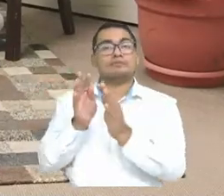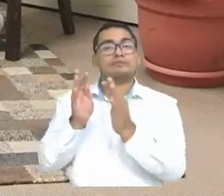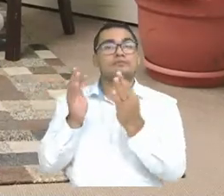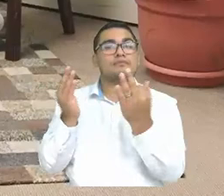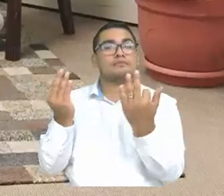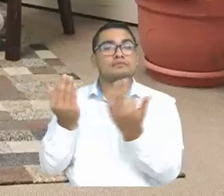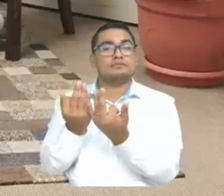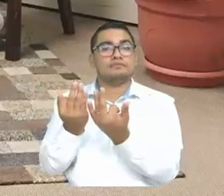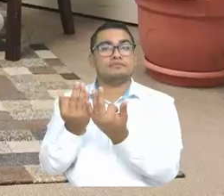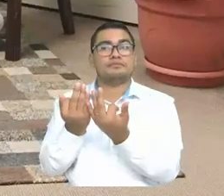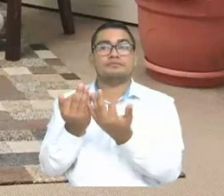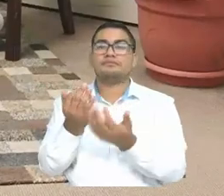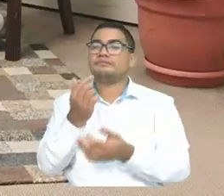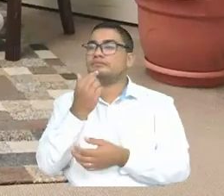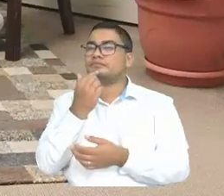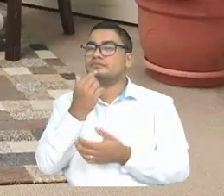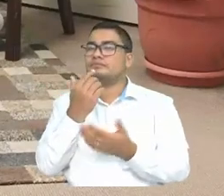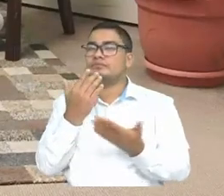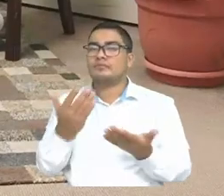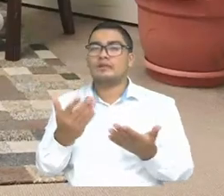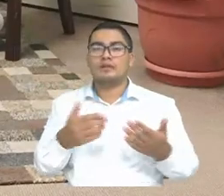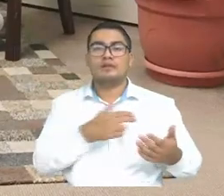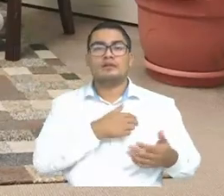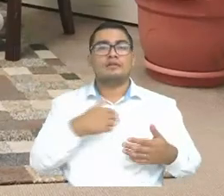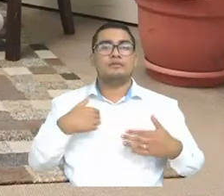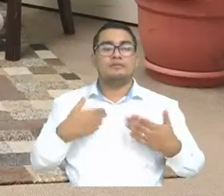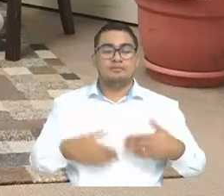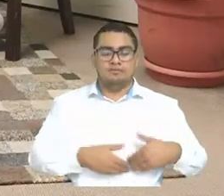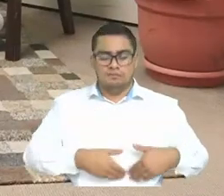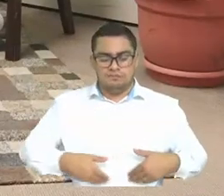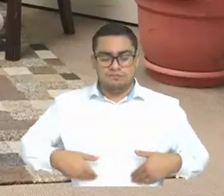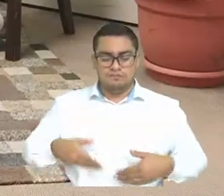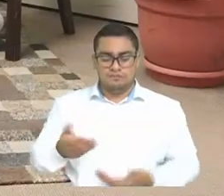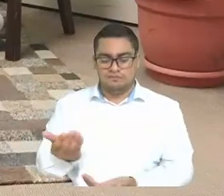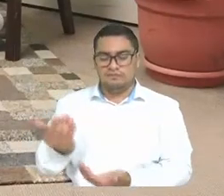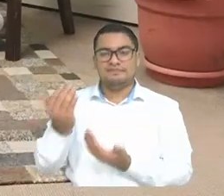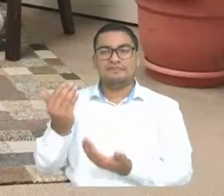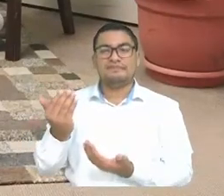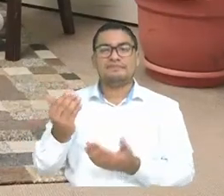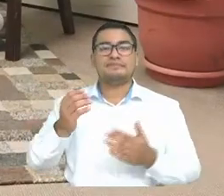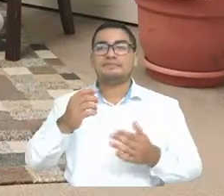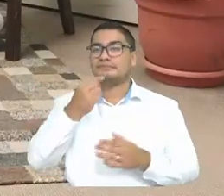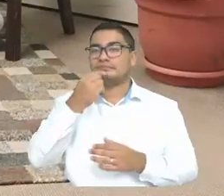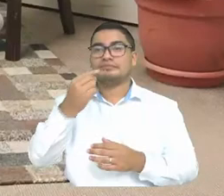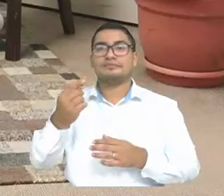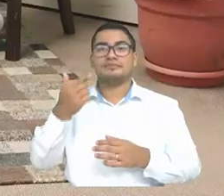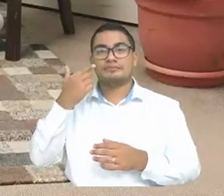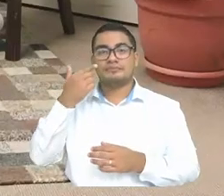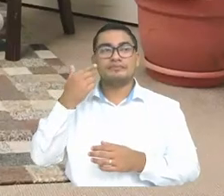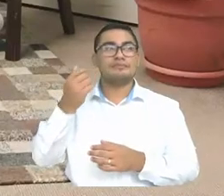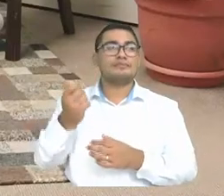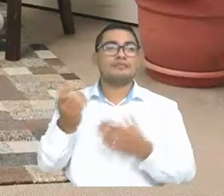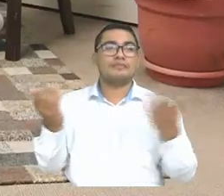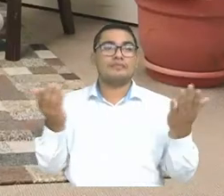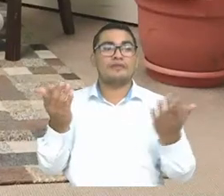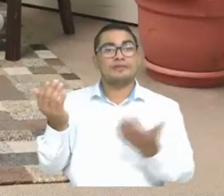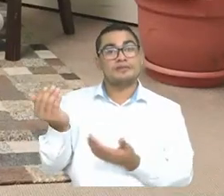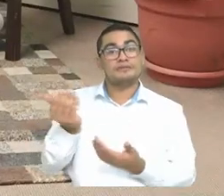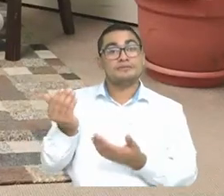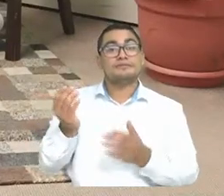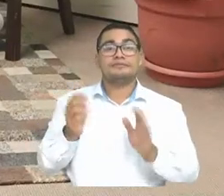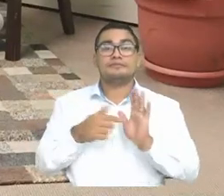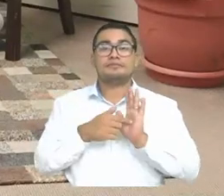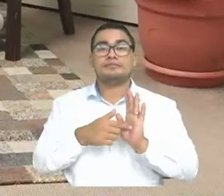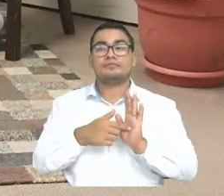¿verdad?, el porqué de la realización de la cesárea y darle a conocer, o sea, de que el bebé, como